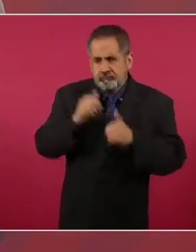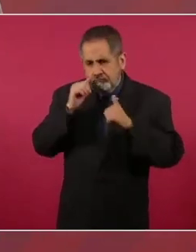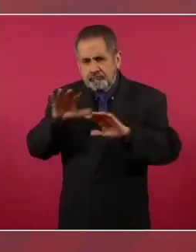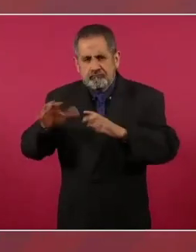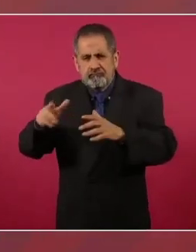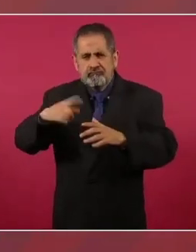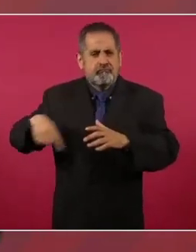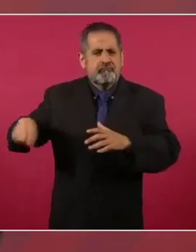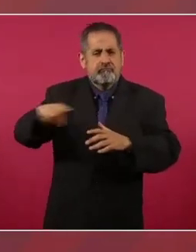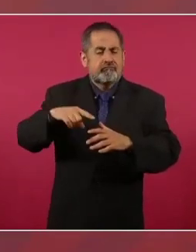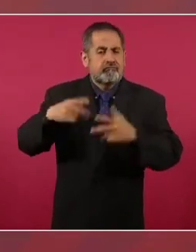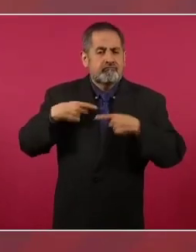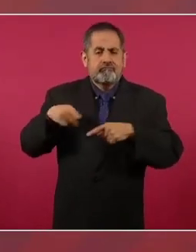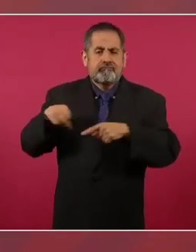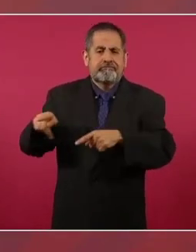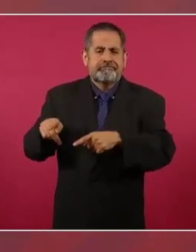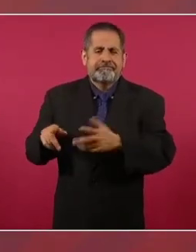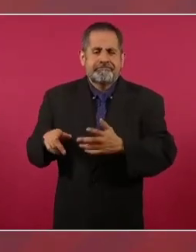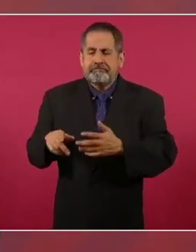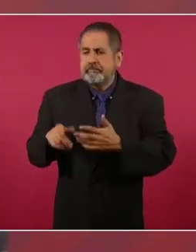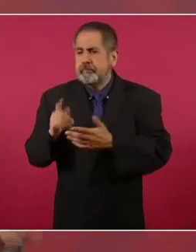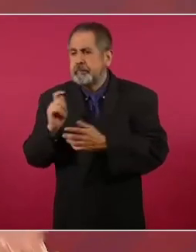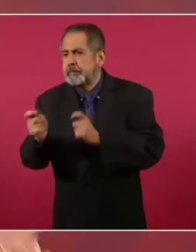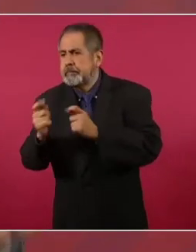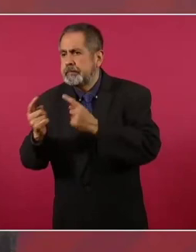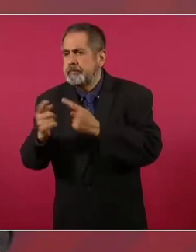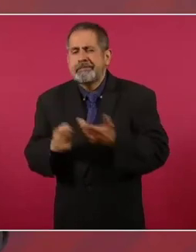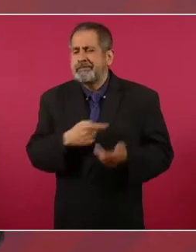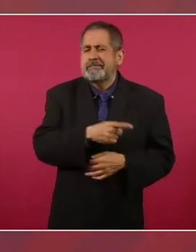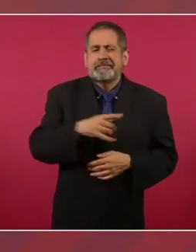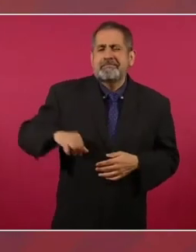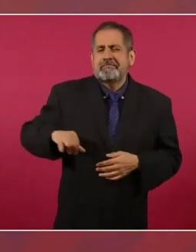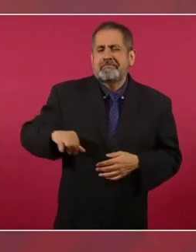recoger los sentimientos de la gente. Imagínense un político